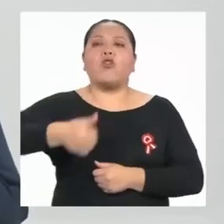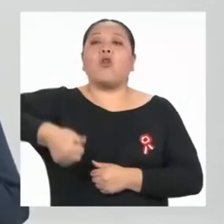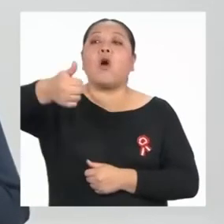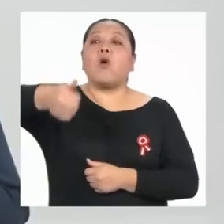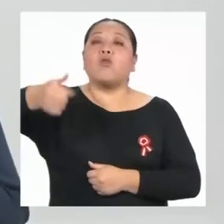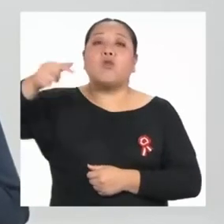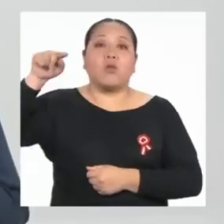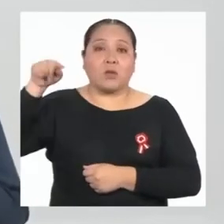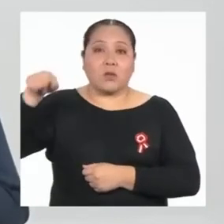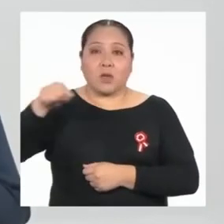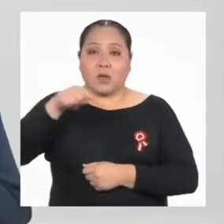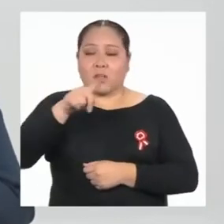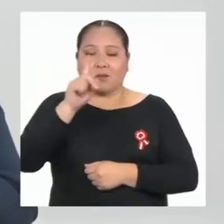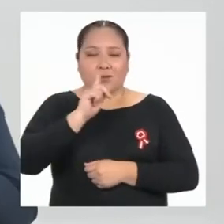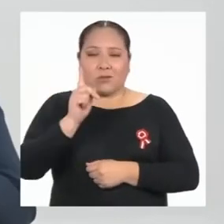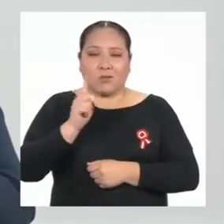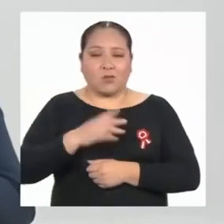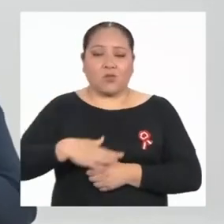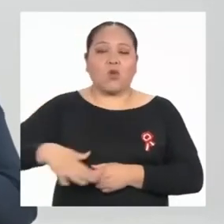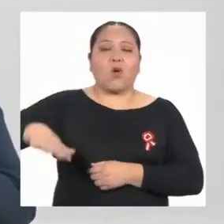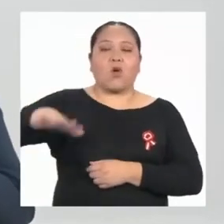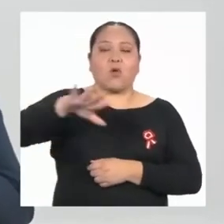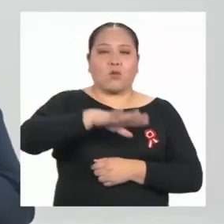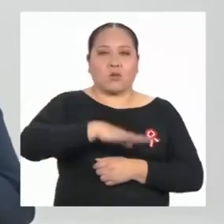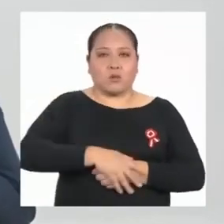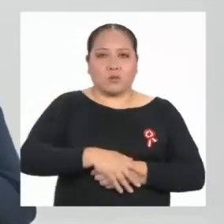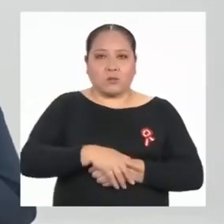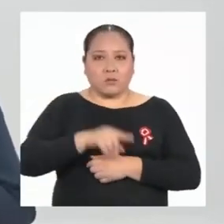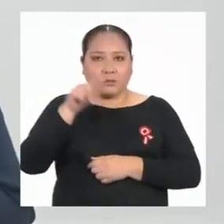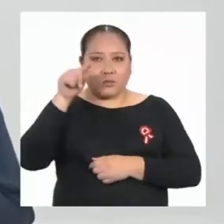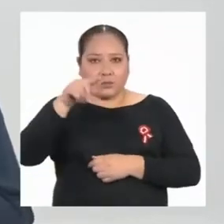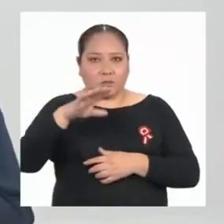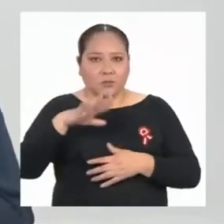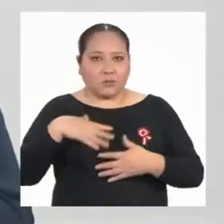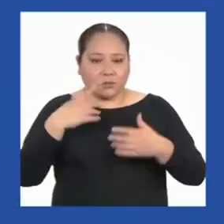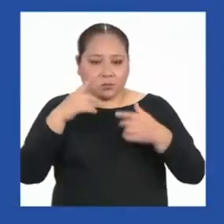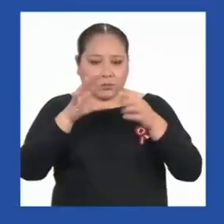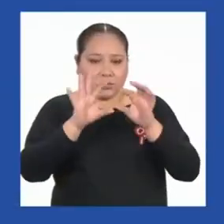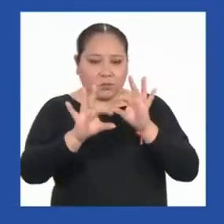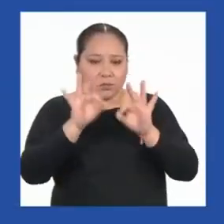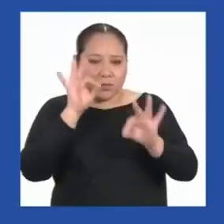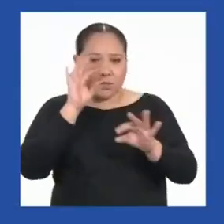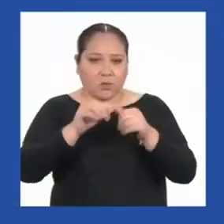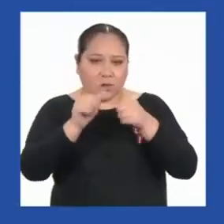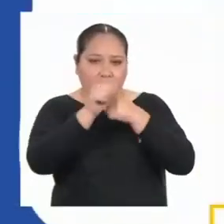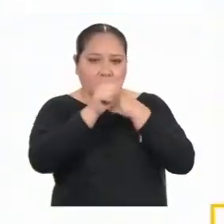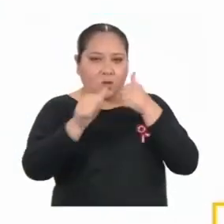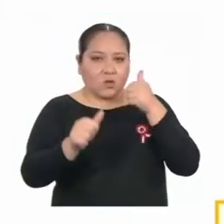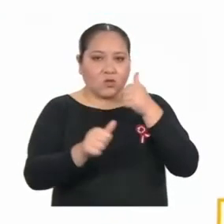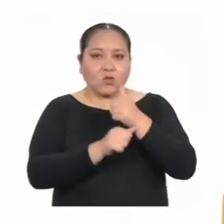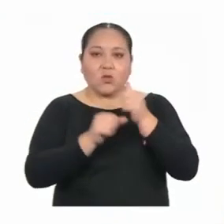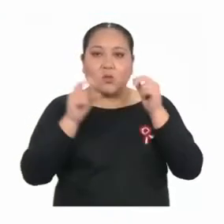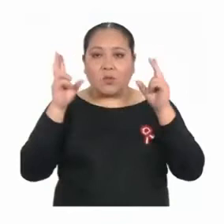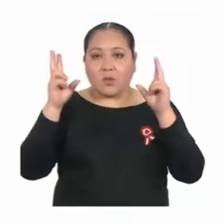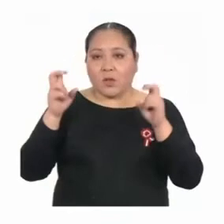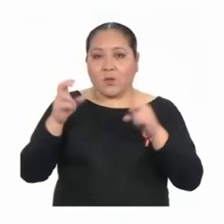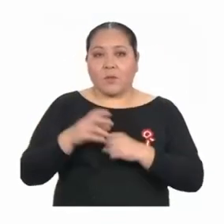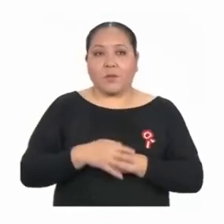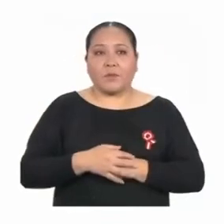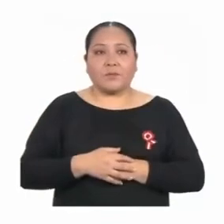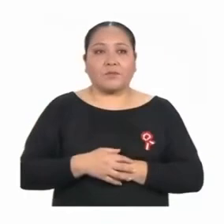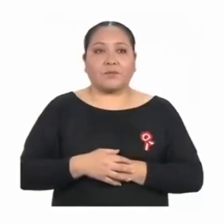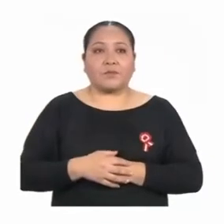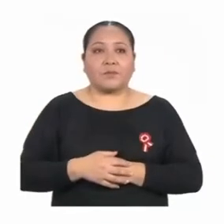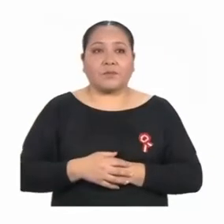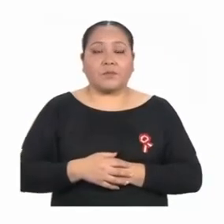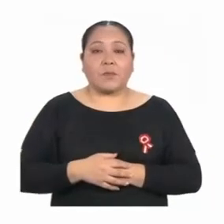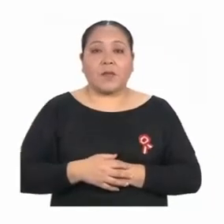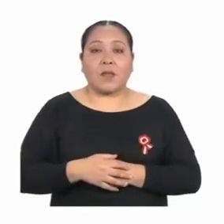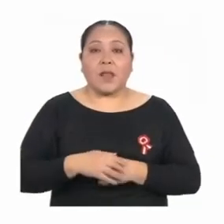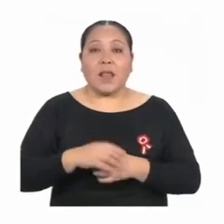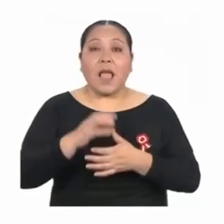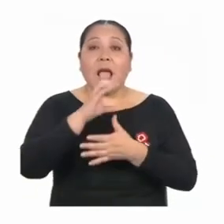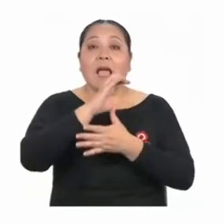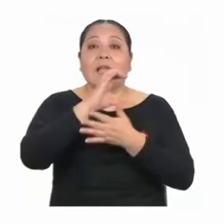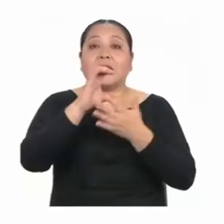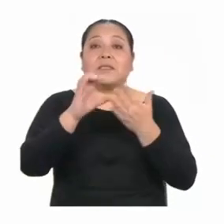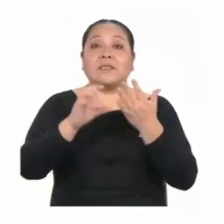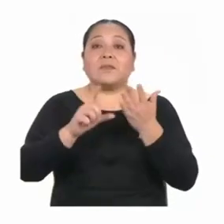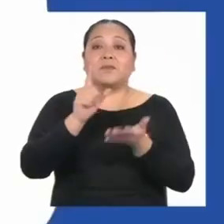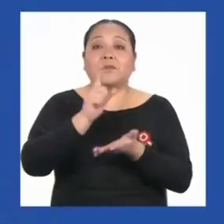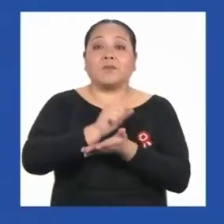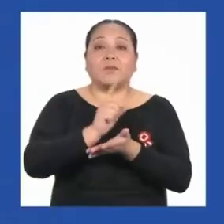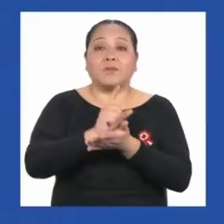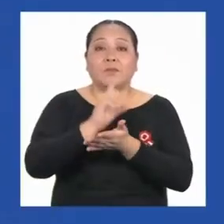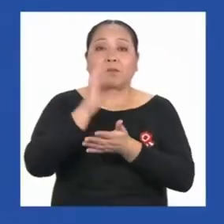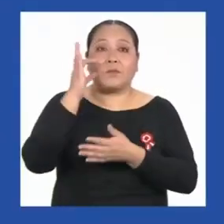de este párrafo, ¿pudieron identificar el subtema? Las características de la Lima del futuro.